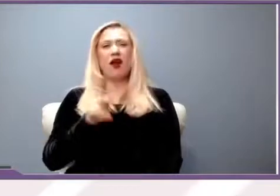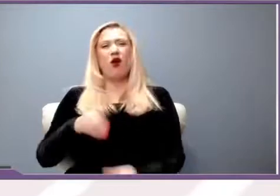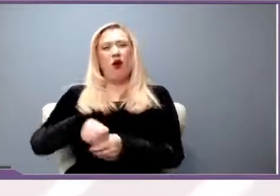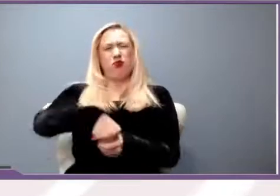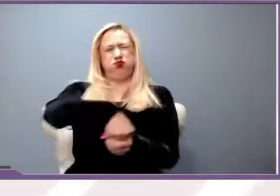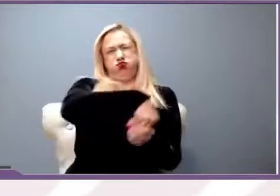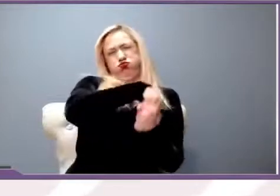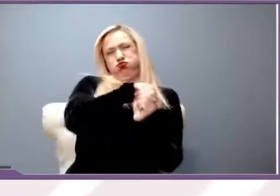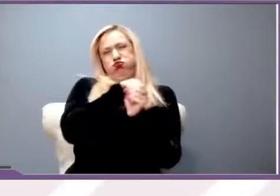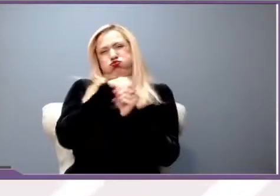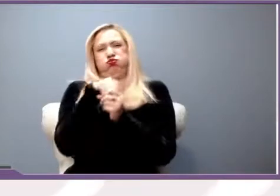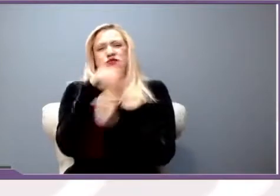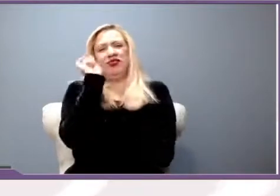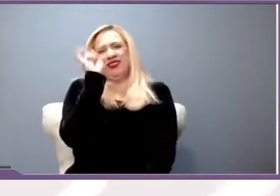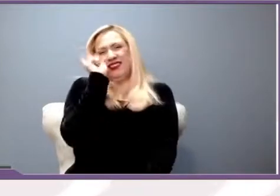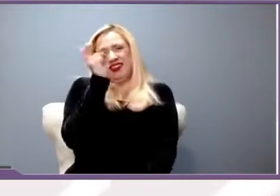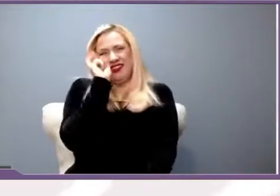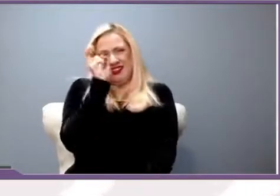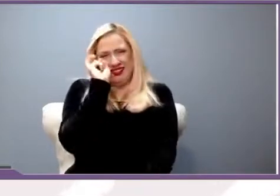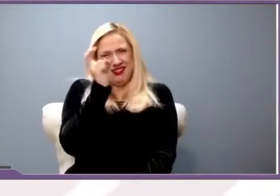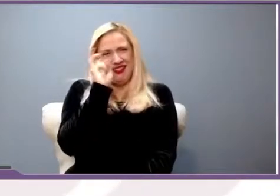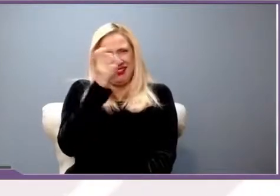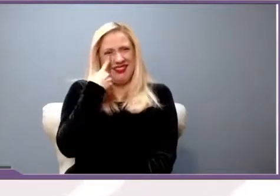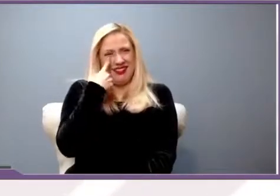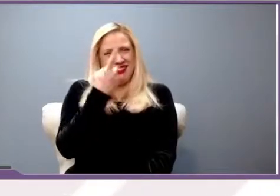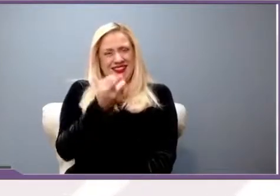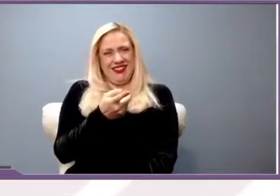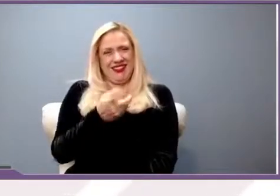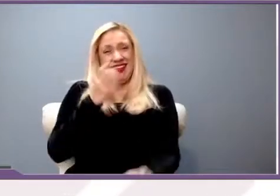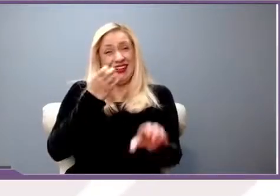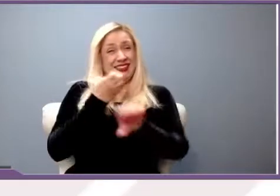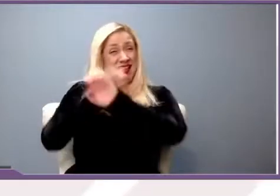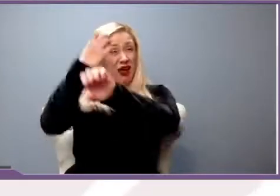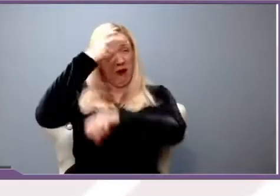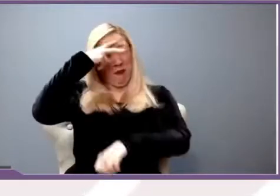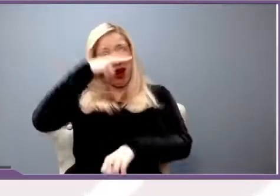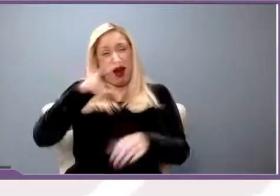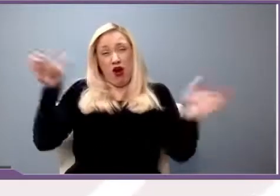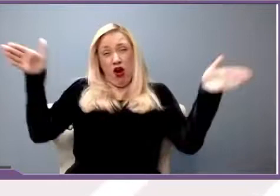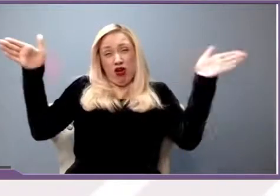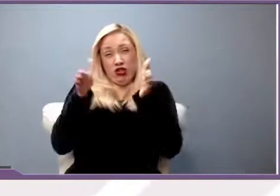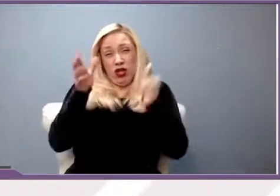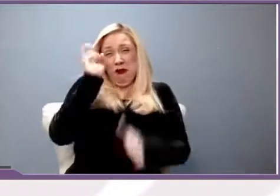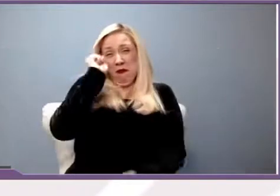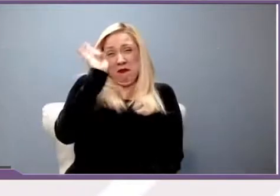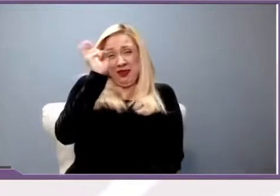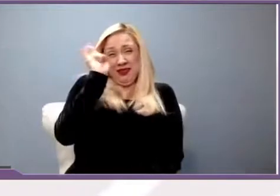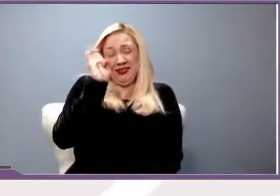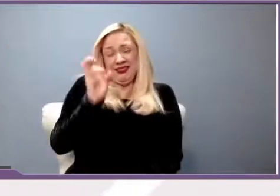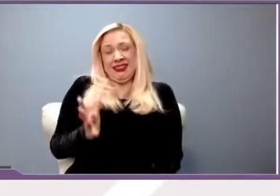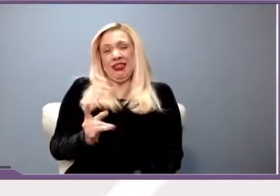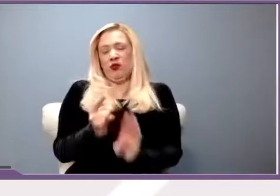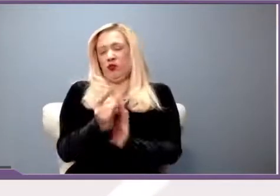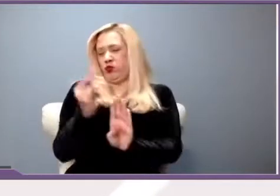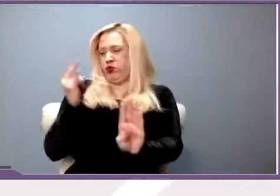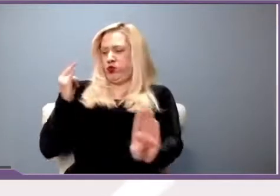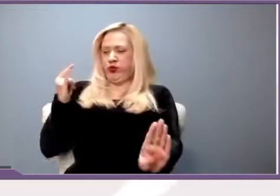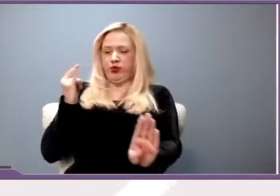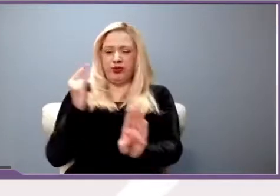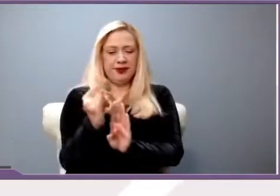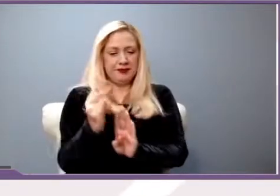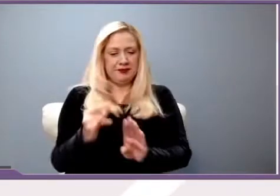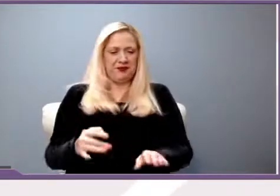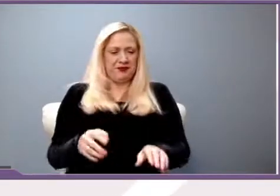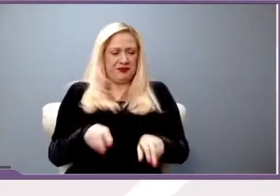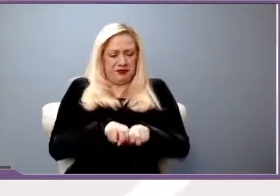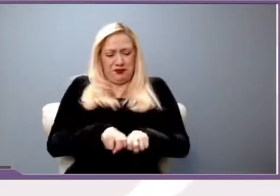las combis o estas camionetas en transporte público del Estado de México, en donde no es posible que en unos espacios quepan siquiera 4